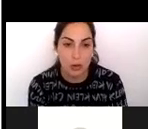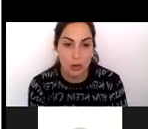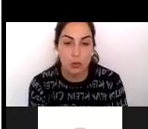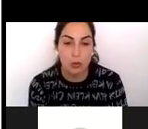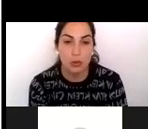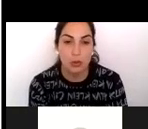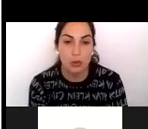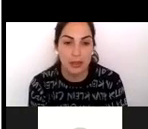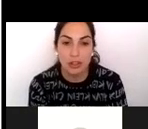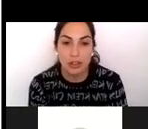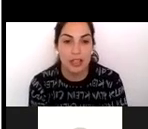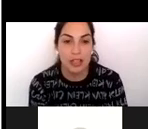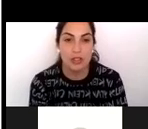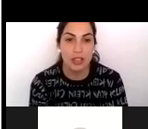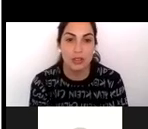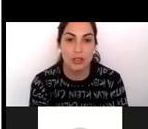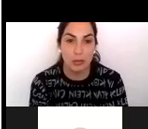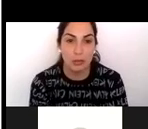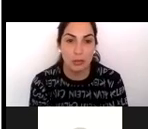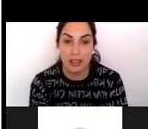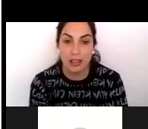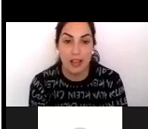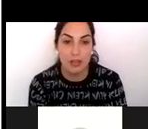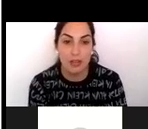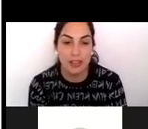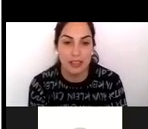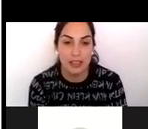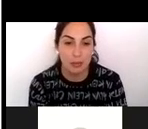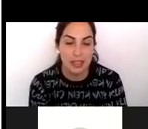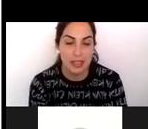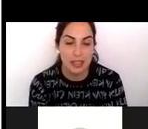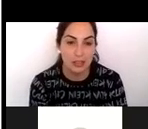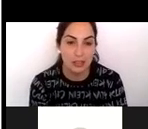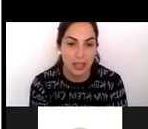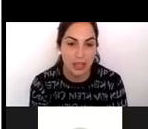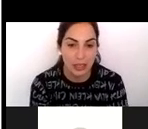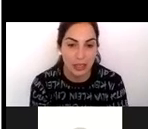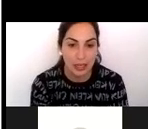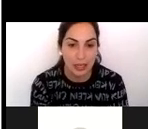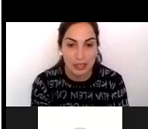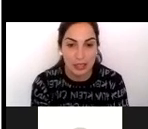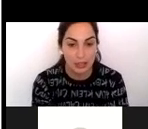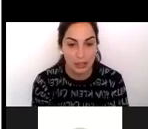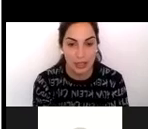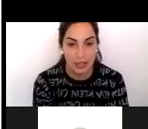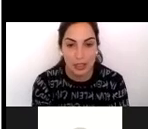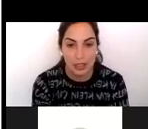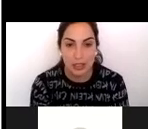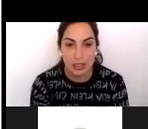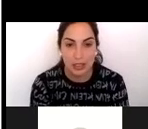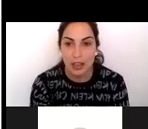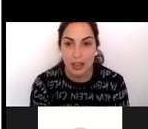por un comentario que hizo, ¿cierto?, la mujer de Bravo antes de terminar, ¿cierto?, las clasificatorias,